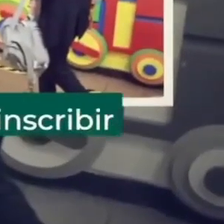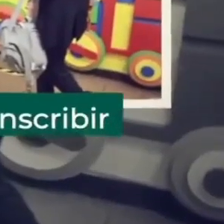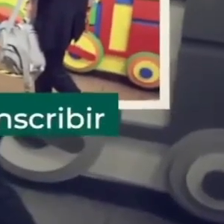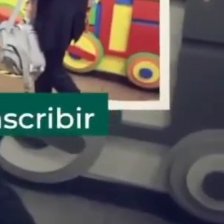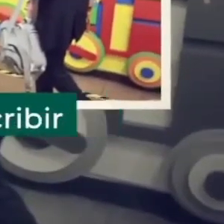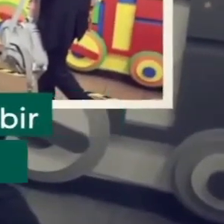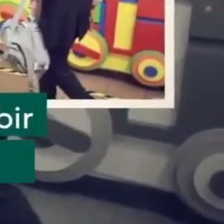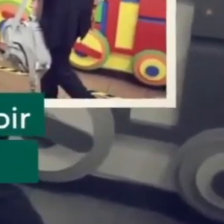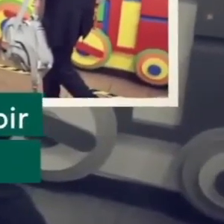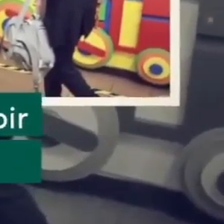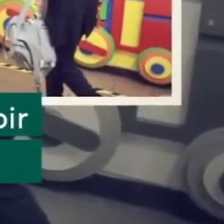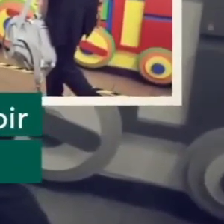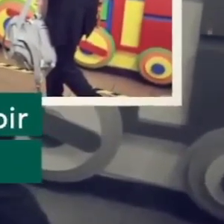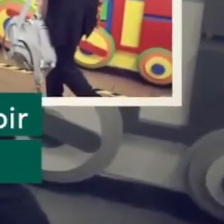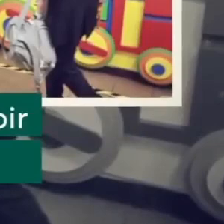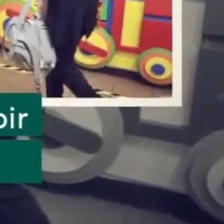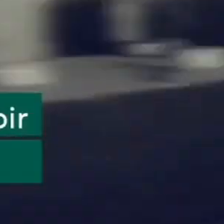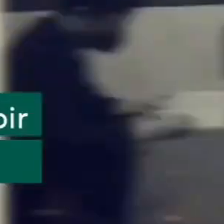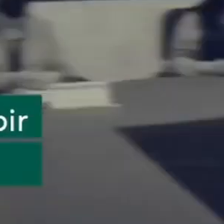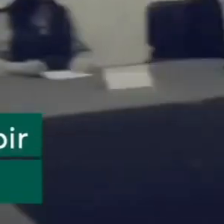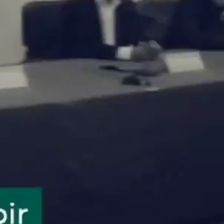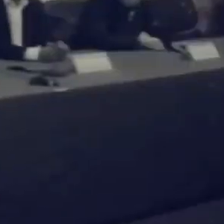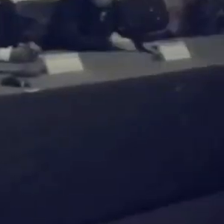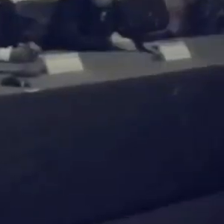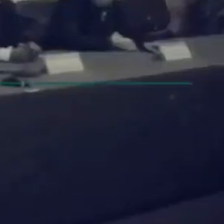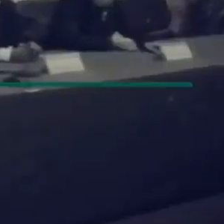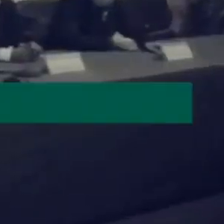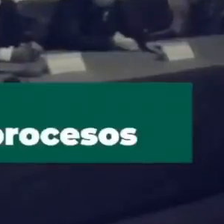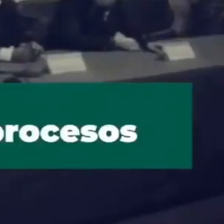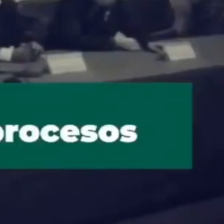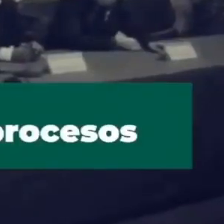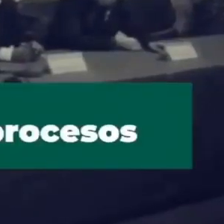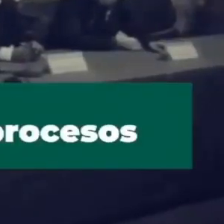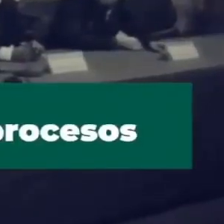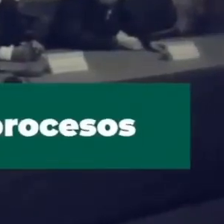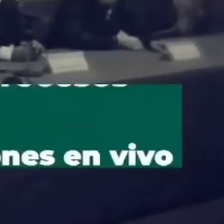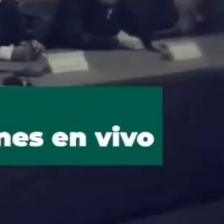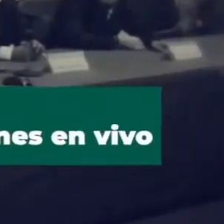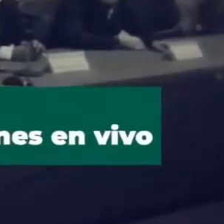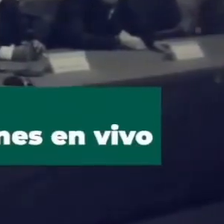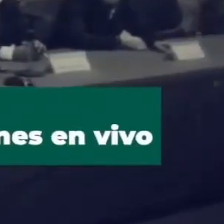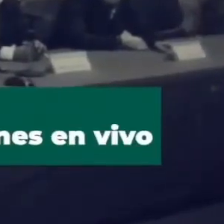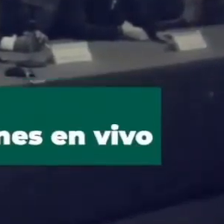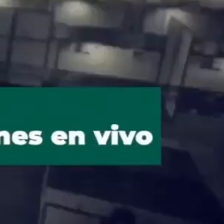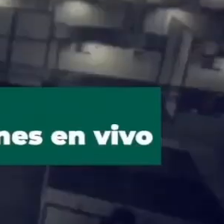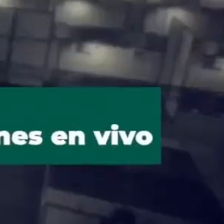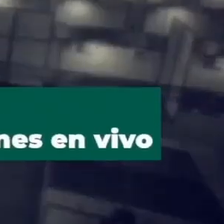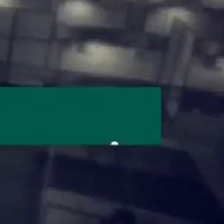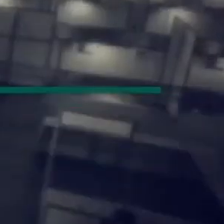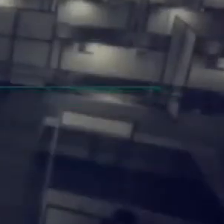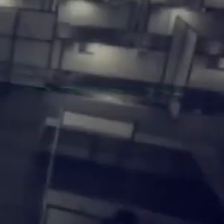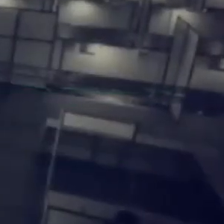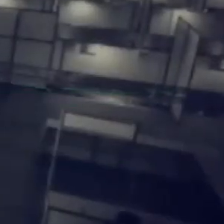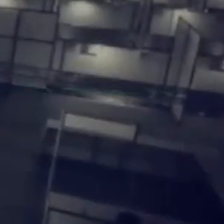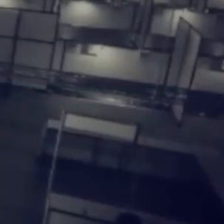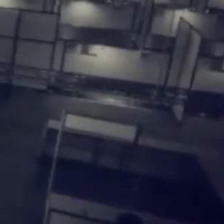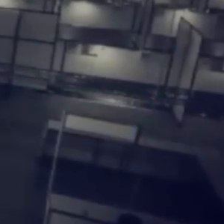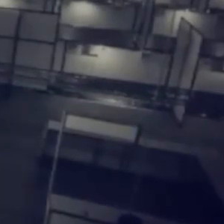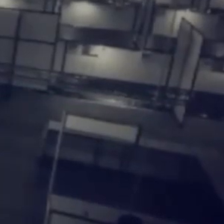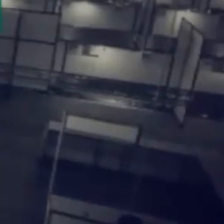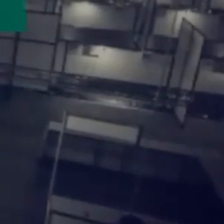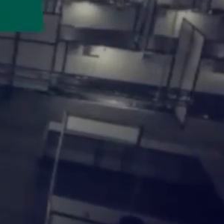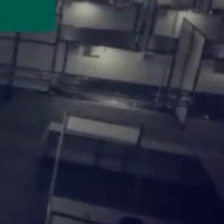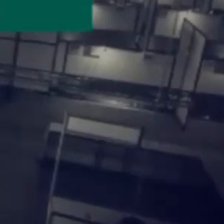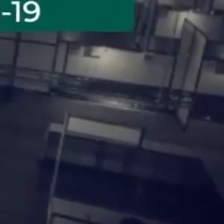el derecho de inscribir a sus hijas o hijos en las guarderías. Se transparentan los procesos de licitación con transmisiones en vivo. El IMSS